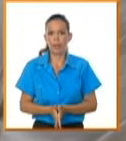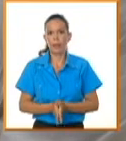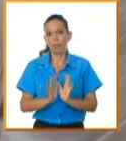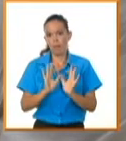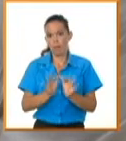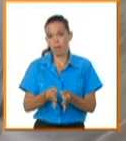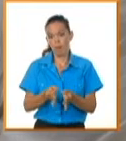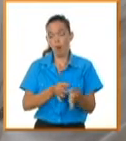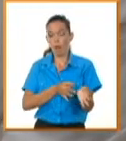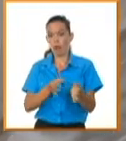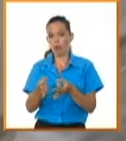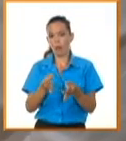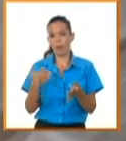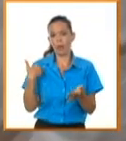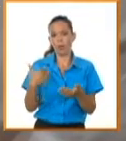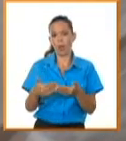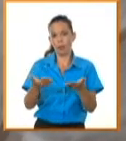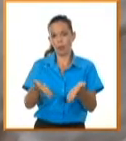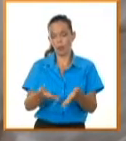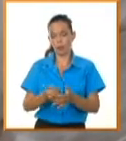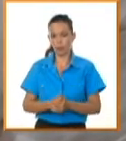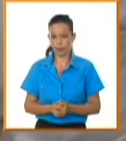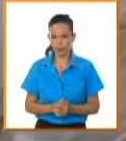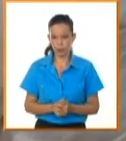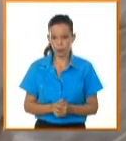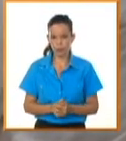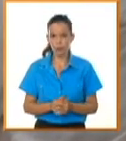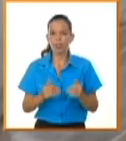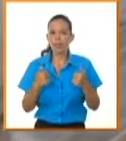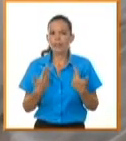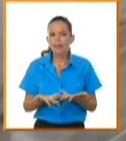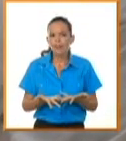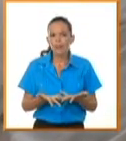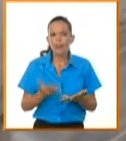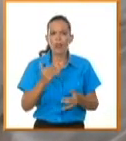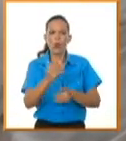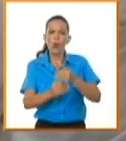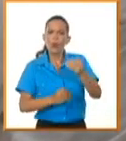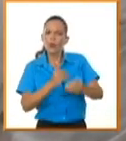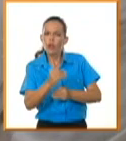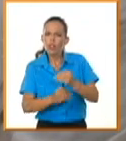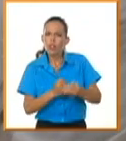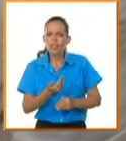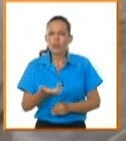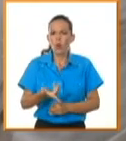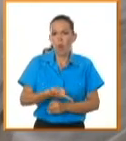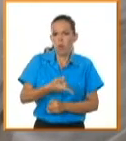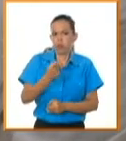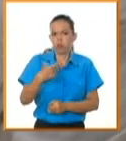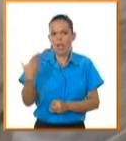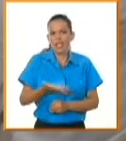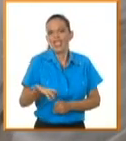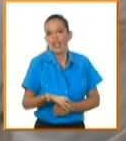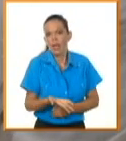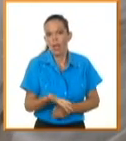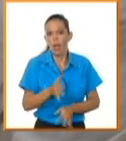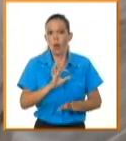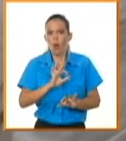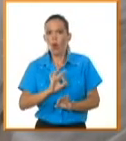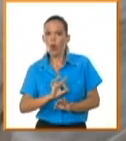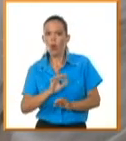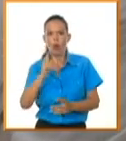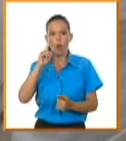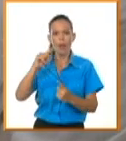esta bancarización se trata de un proceso acelerado se trata de un proceso que va a la eliminación